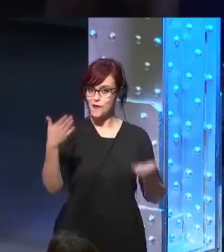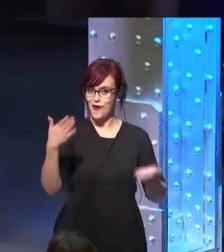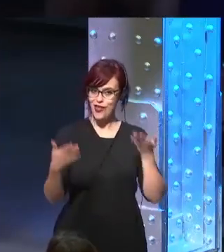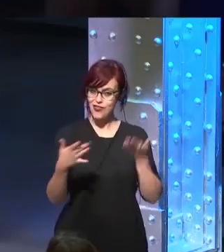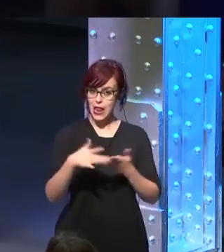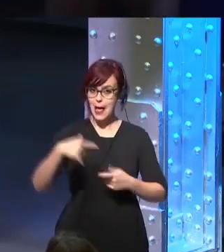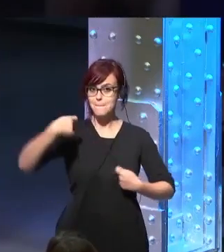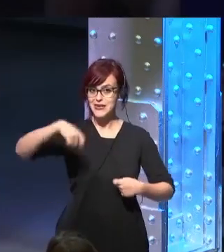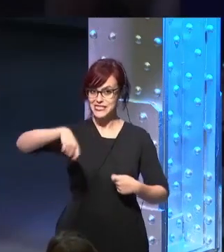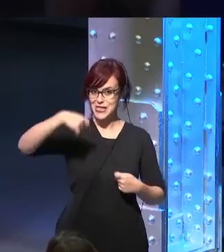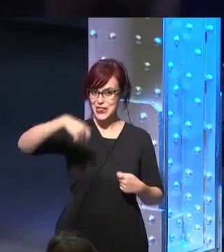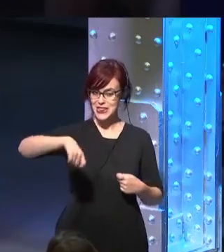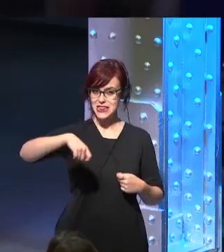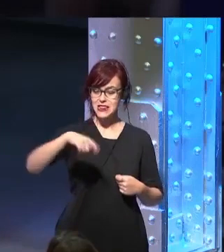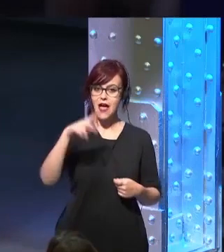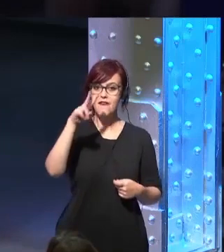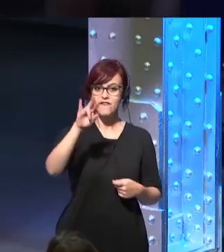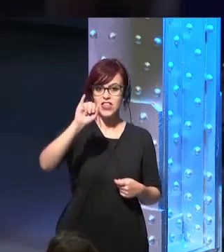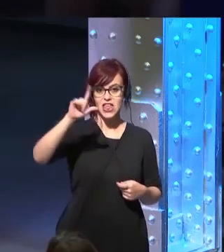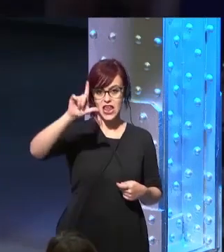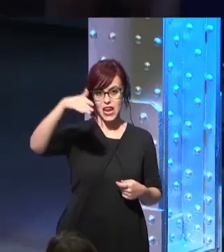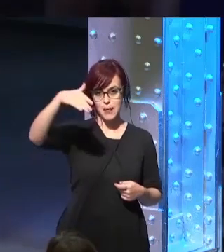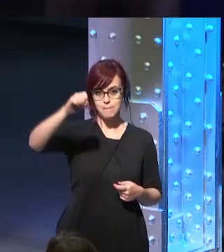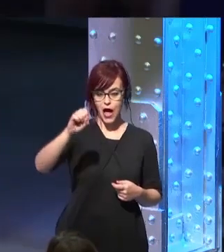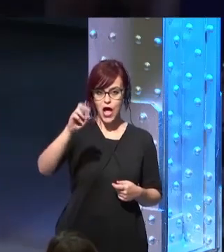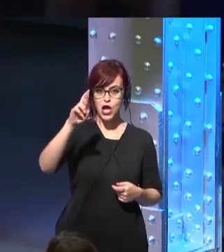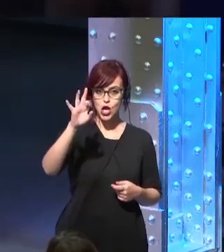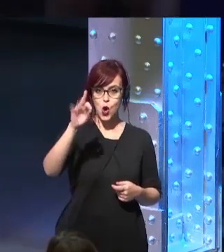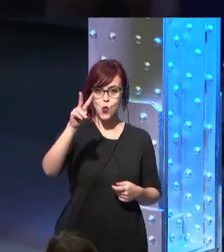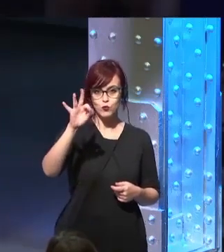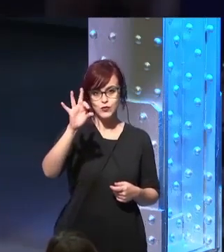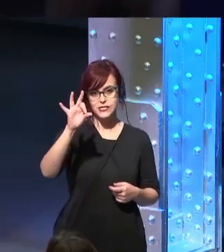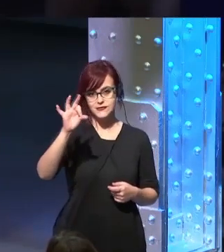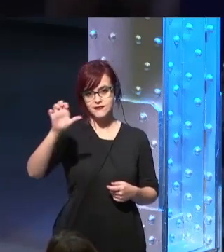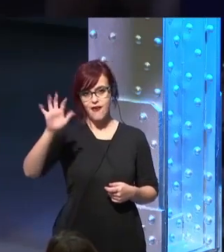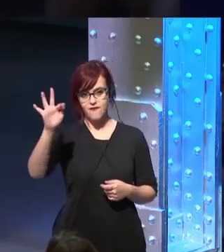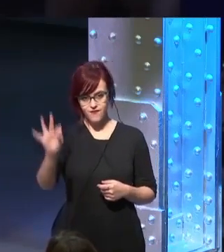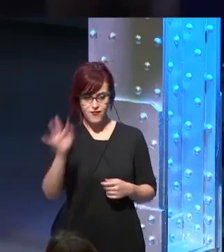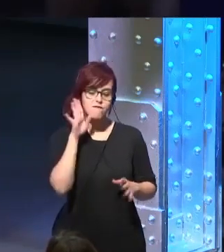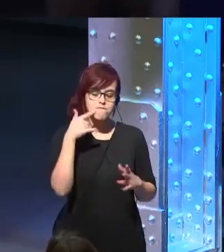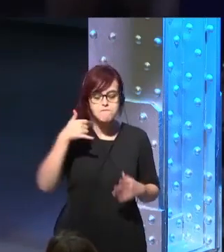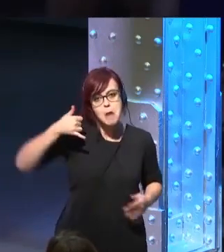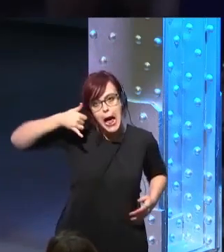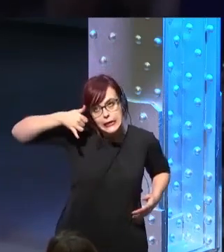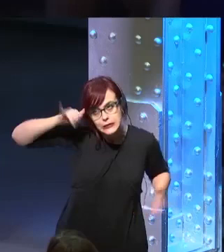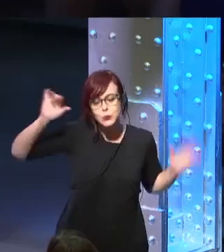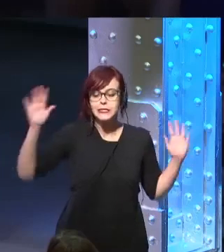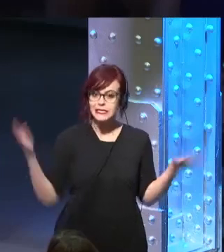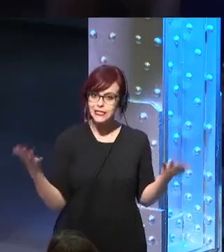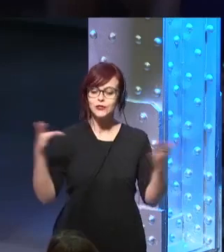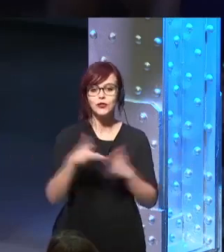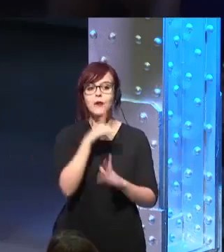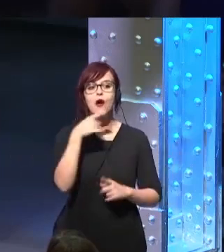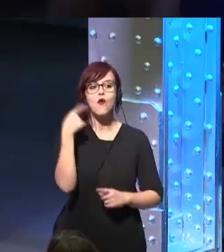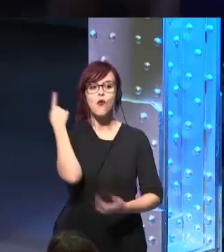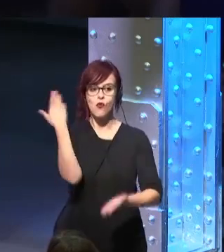que la presidenta Dilma Rousseff. Ella ha tenido muy mala suerte. Ella tuvo